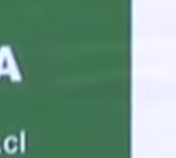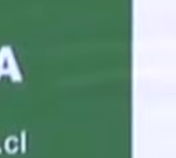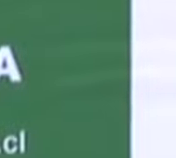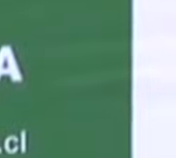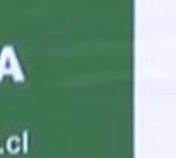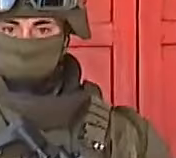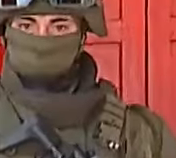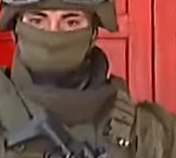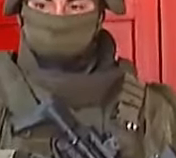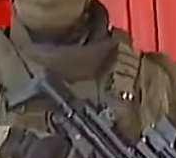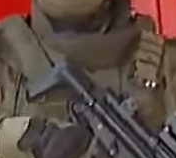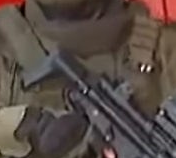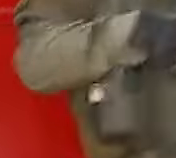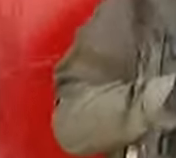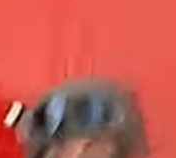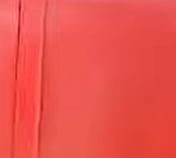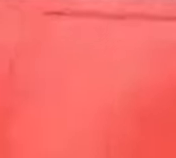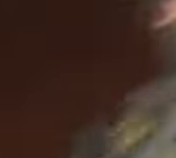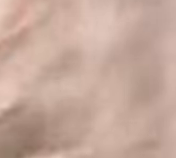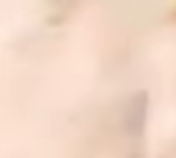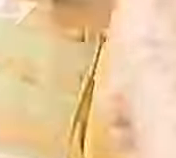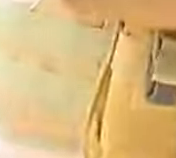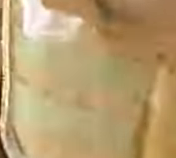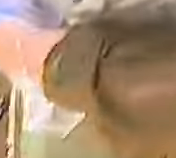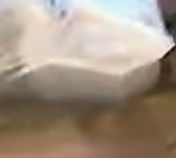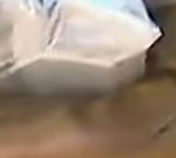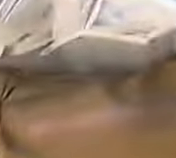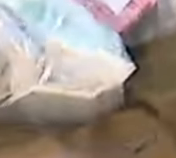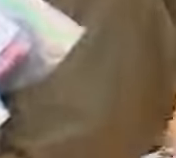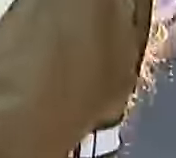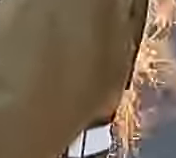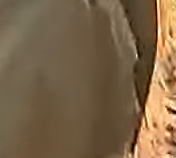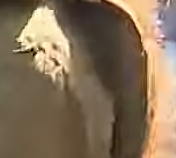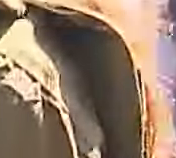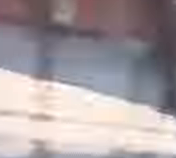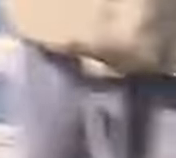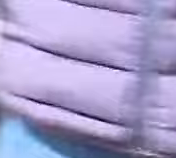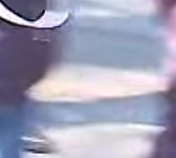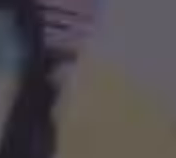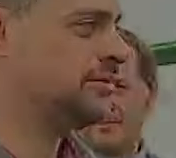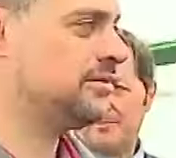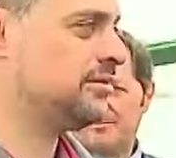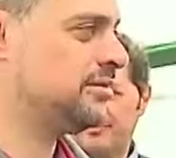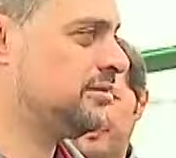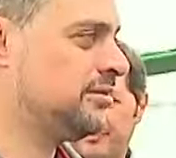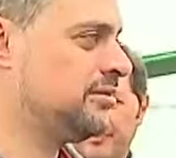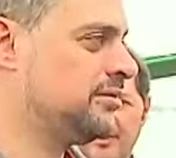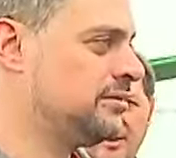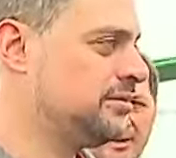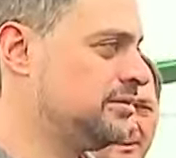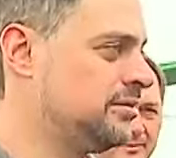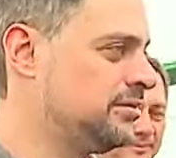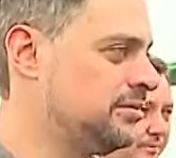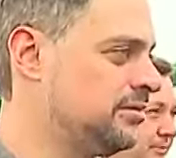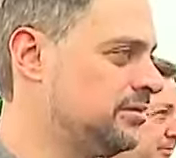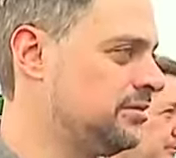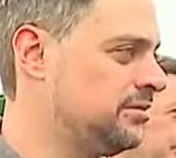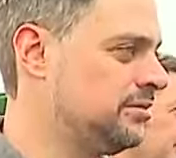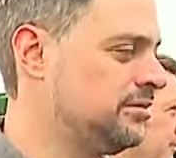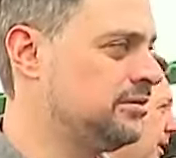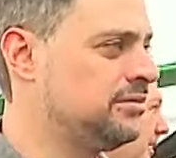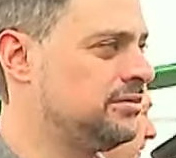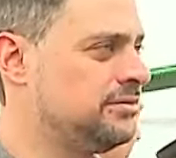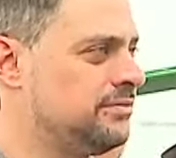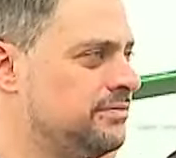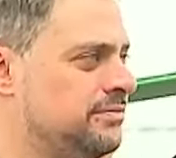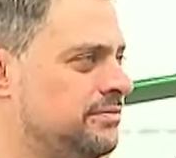a la economía formal? Tenemos una serie de convenios de cooperación con las policías de otros países, por lo tanto la posibilidad de poder identificar y